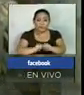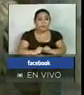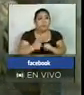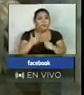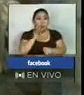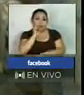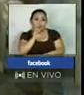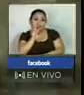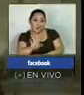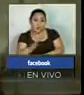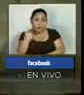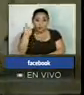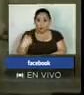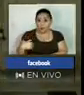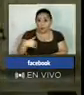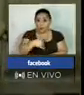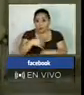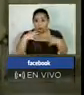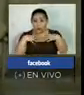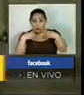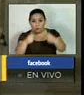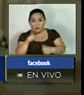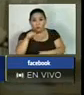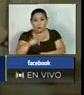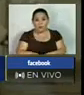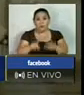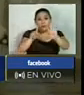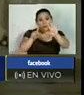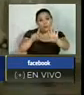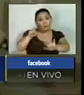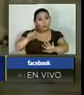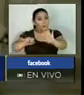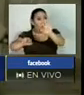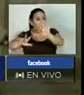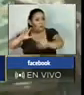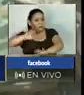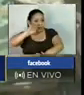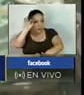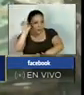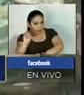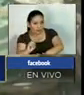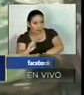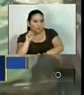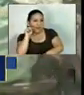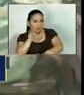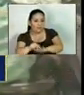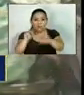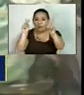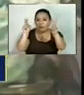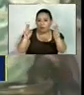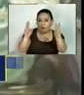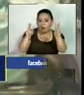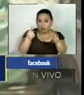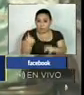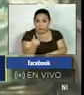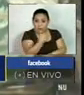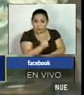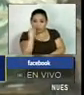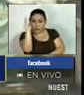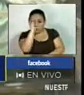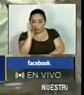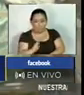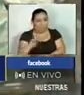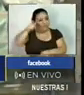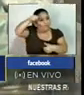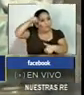según indicó el ministerio de salud del 6.8% en este contexto gran parte de los brasileños muestran